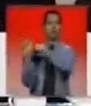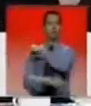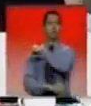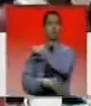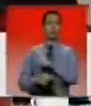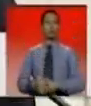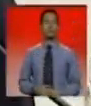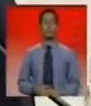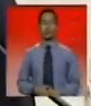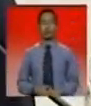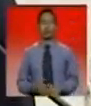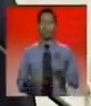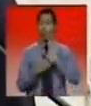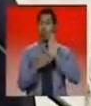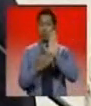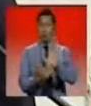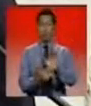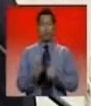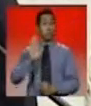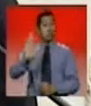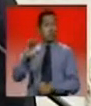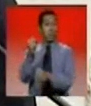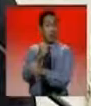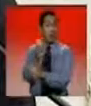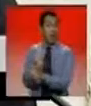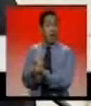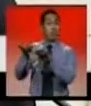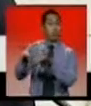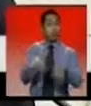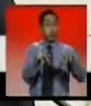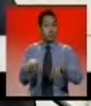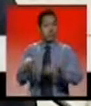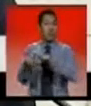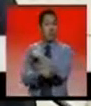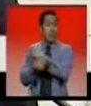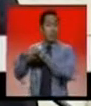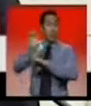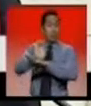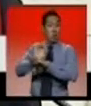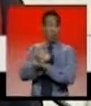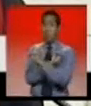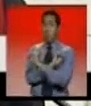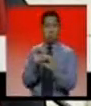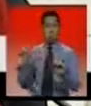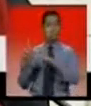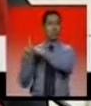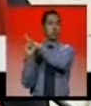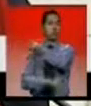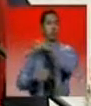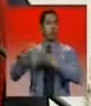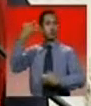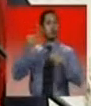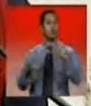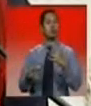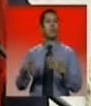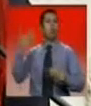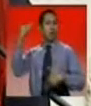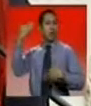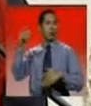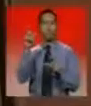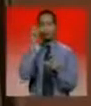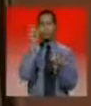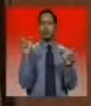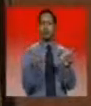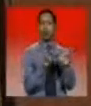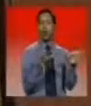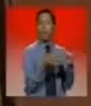que no se ha cumplido con sus competencias y con sus funciones, pueda darse el curso de un juicio político. Eso lo determinará la Comisión de